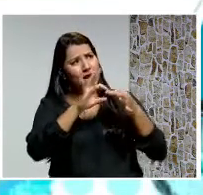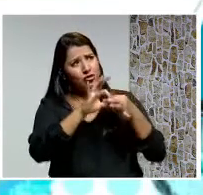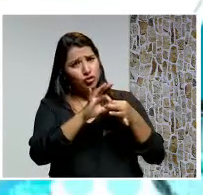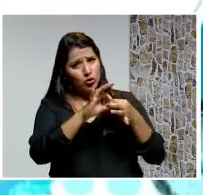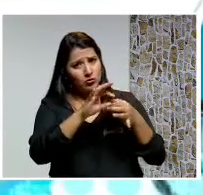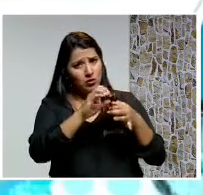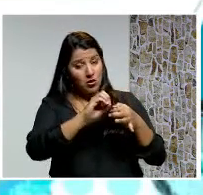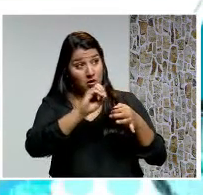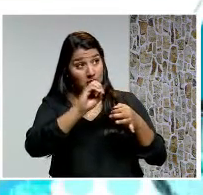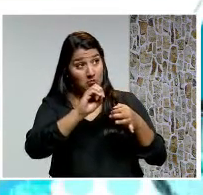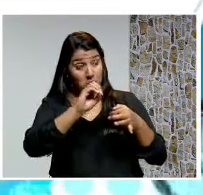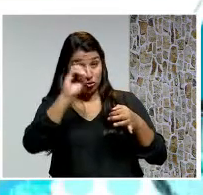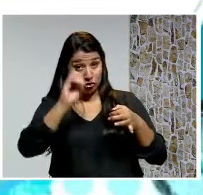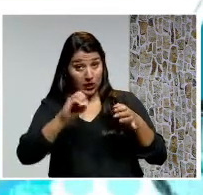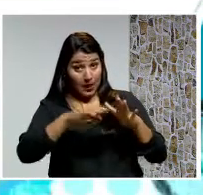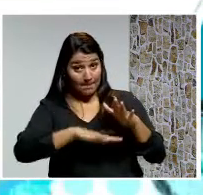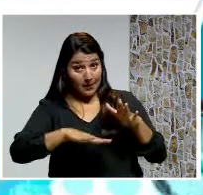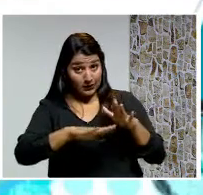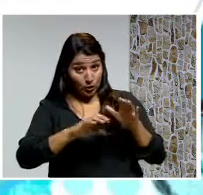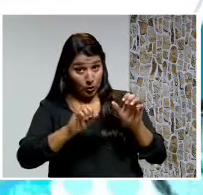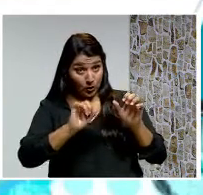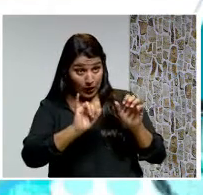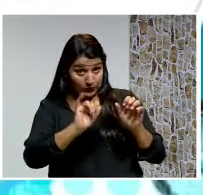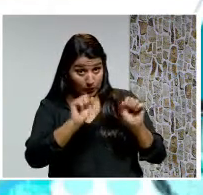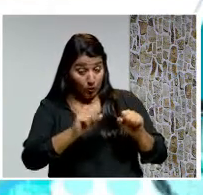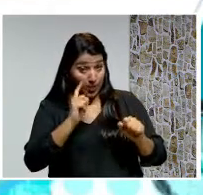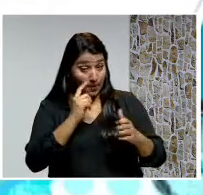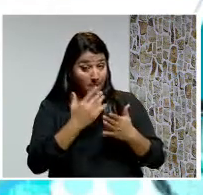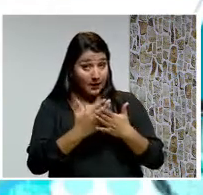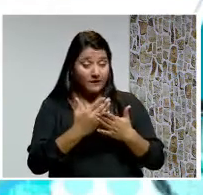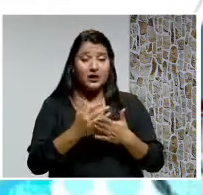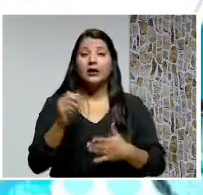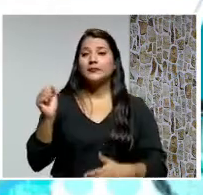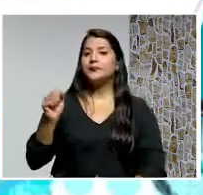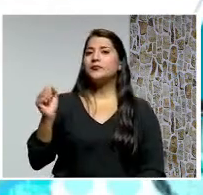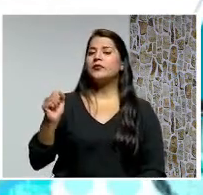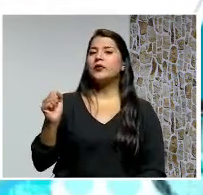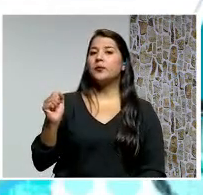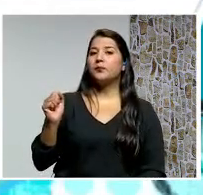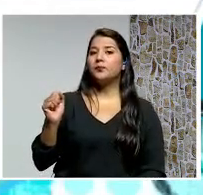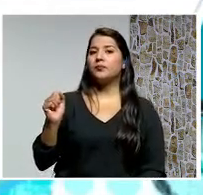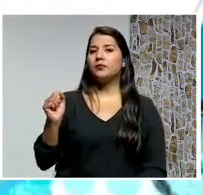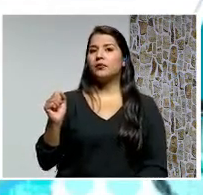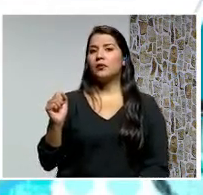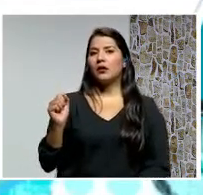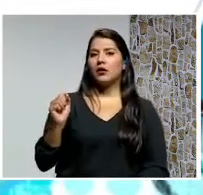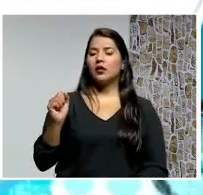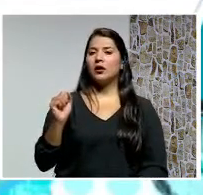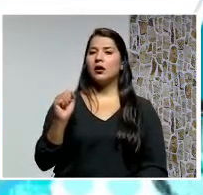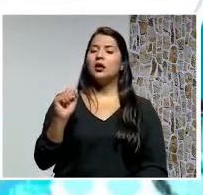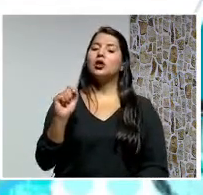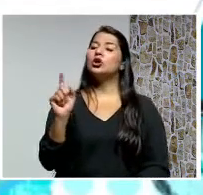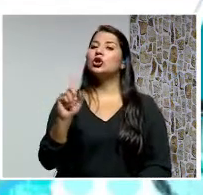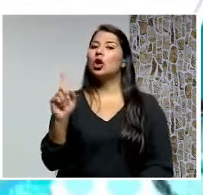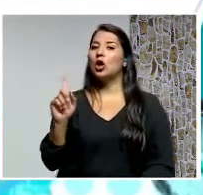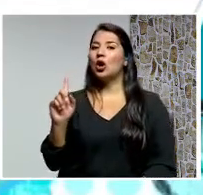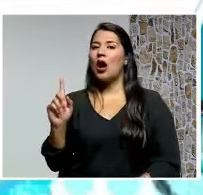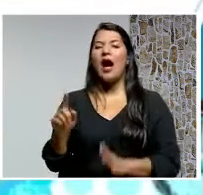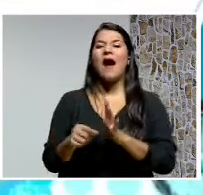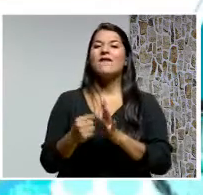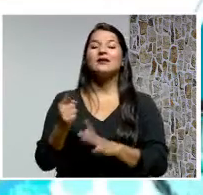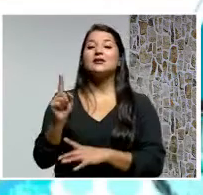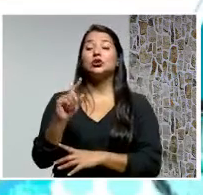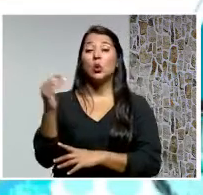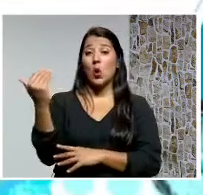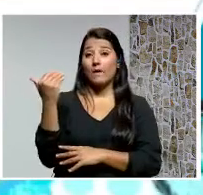Así debería verificar. Sí, por lo general ni siquiera nos avisan, ¿verdad? Principalmente cuando